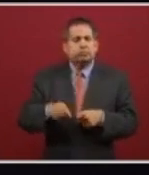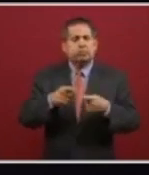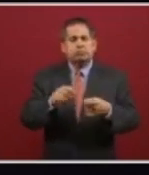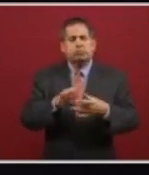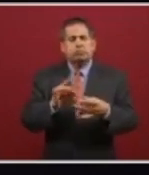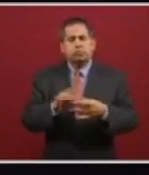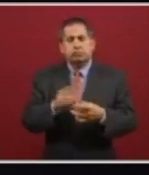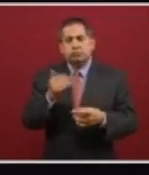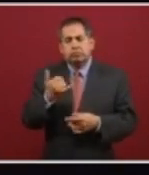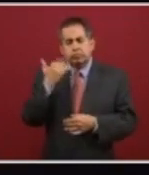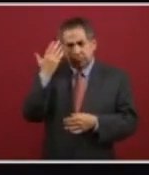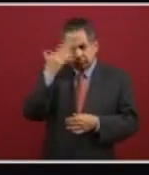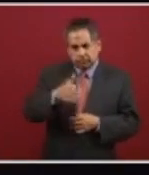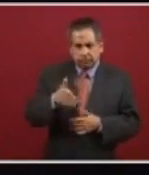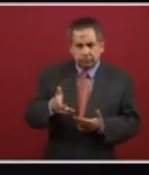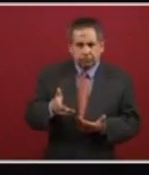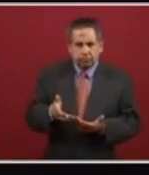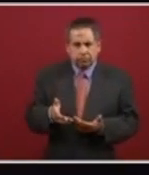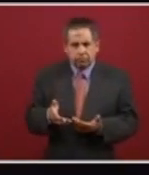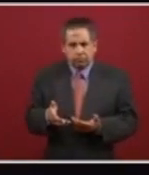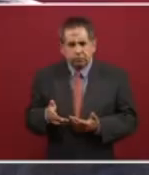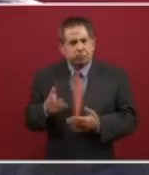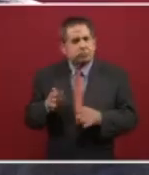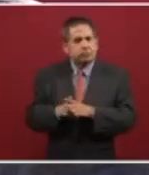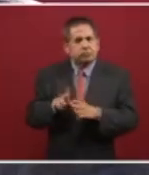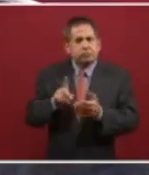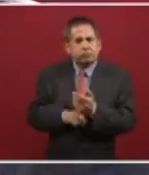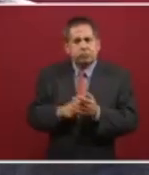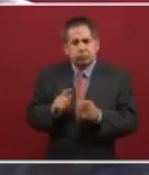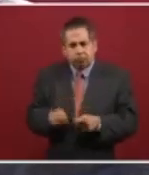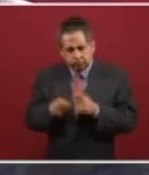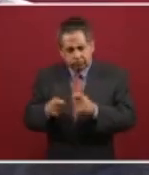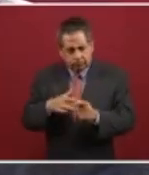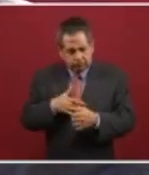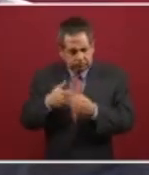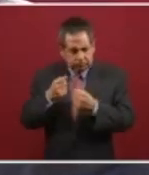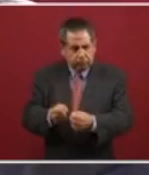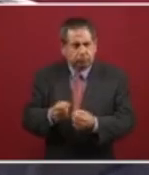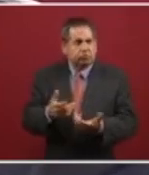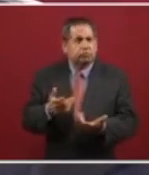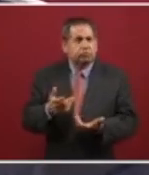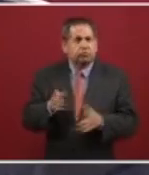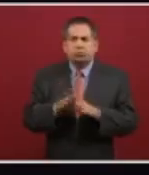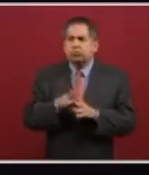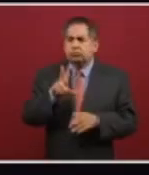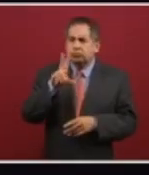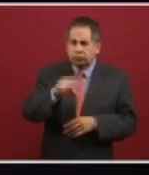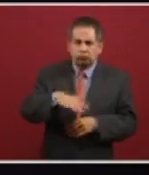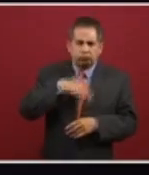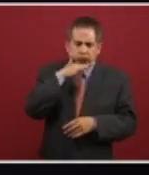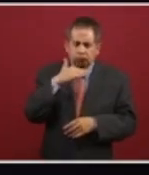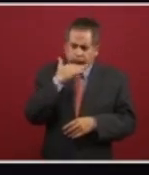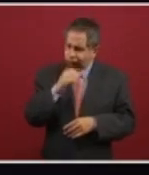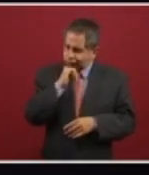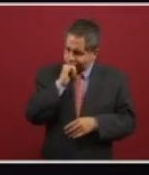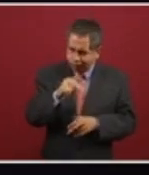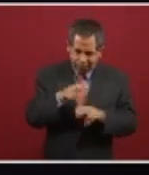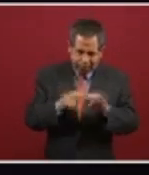dar, y saber realmente cómo se va a garantizar que no se cometan actos de corrupción